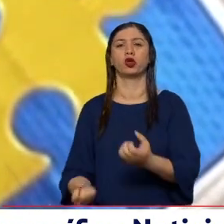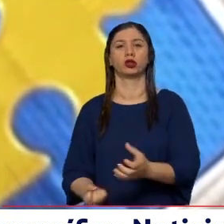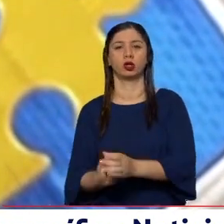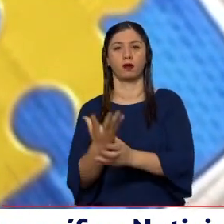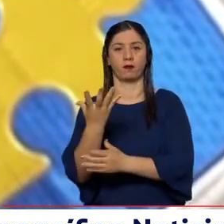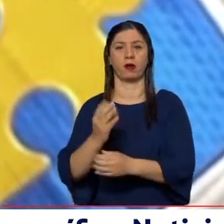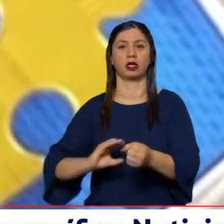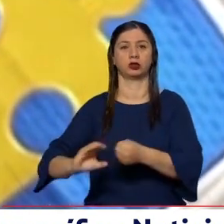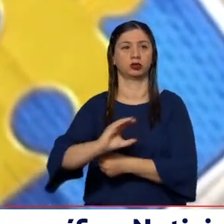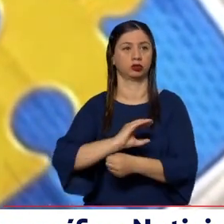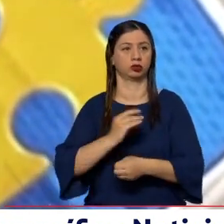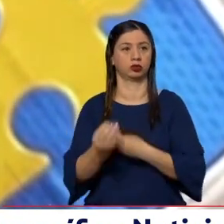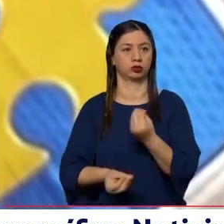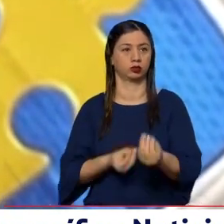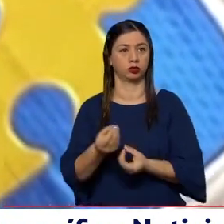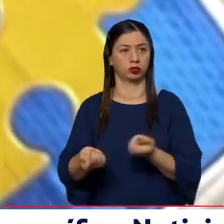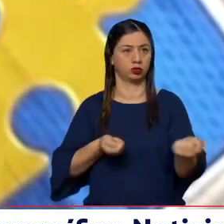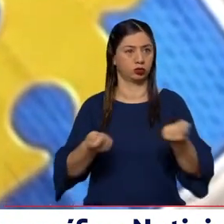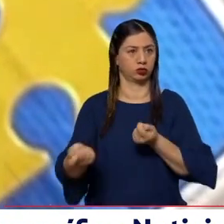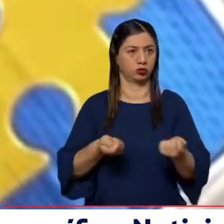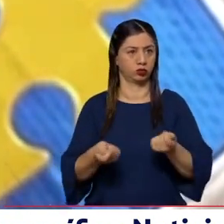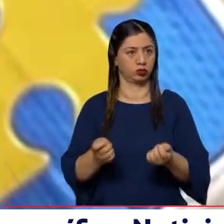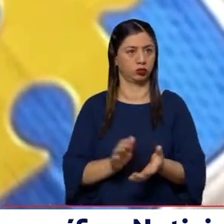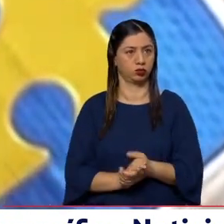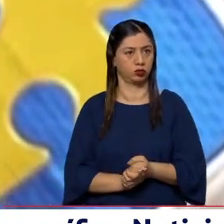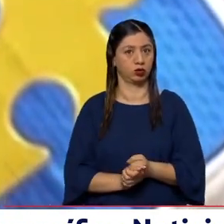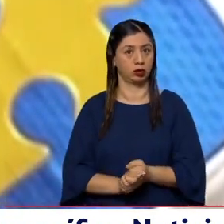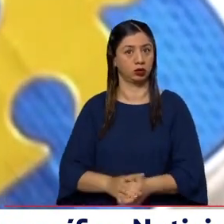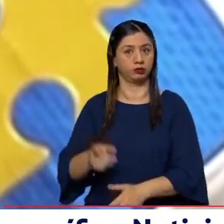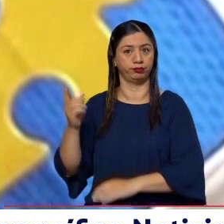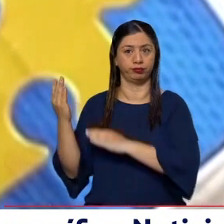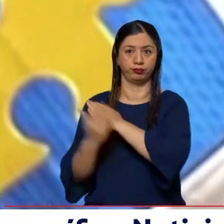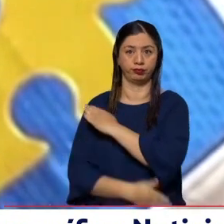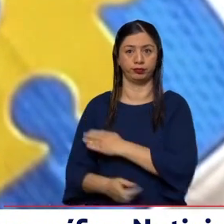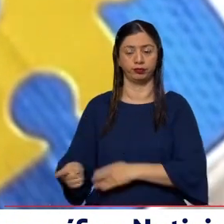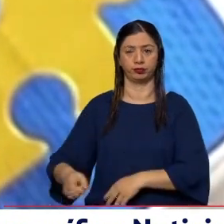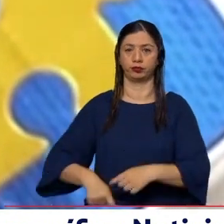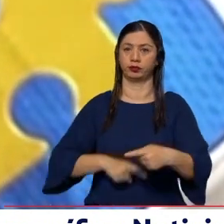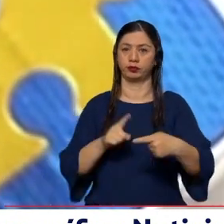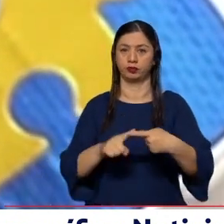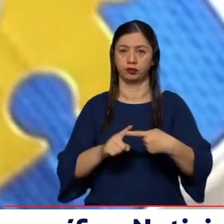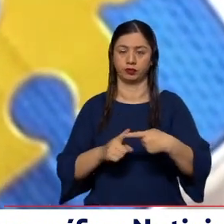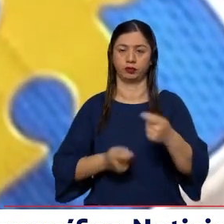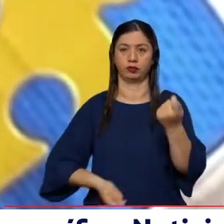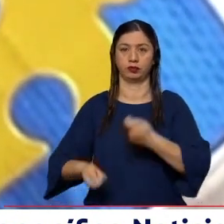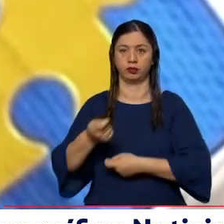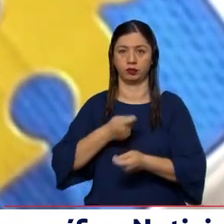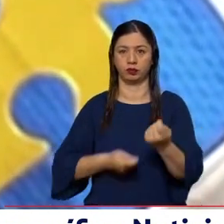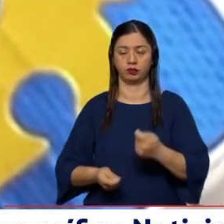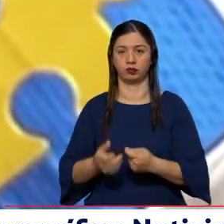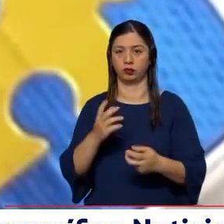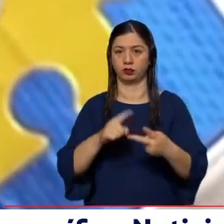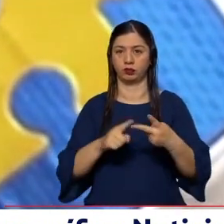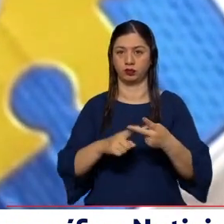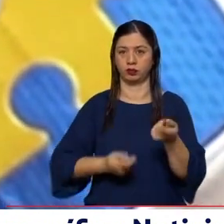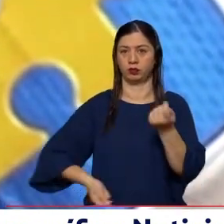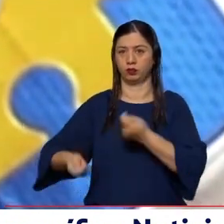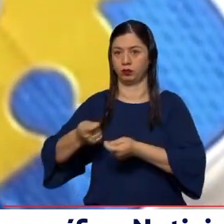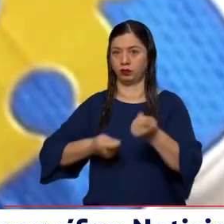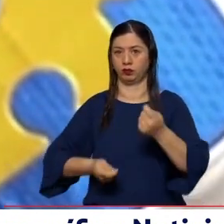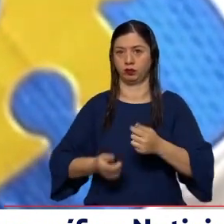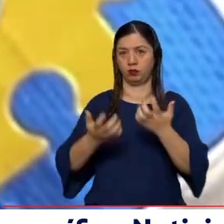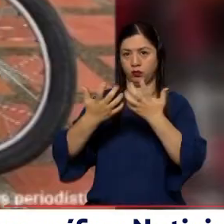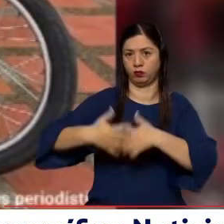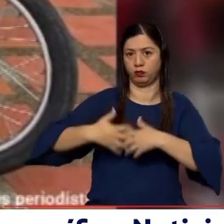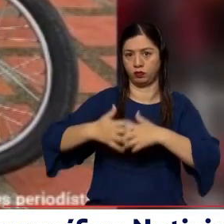los presentó ante juez de control de garantías y les imputó los delitos de concierto para delinquir, tráfico, fabricación